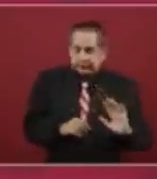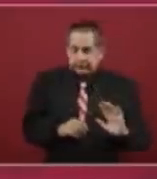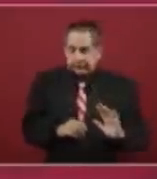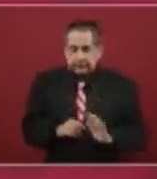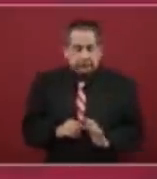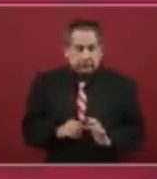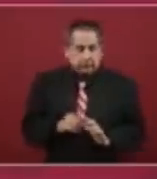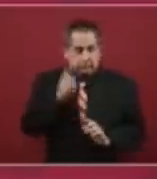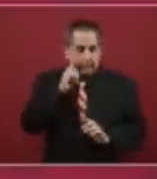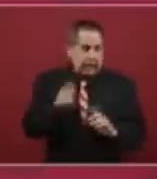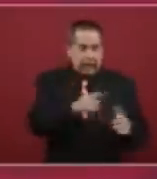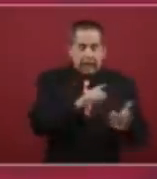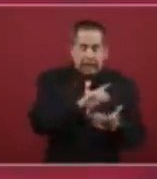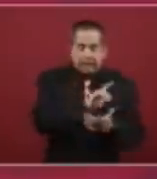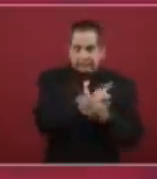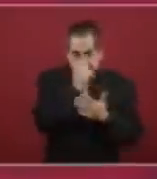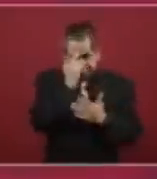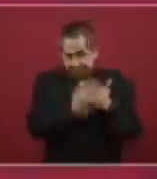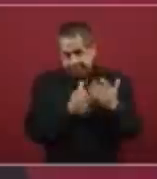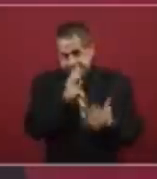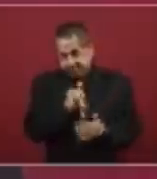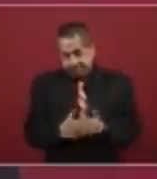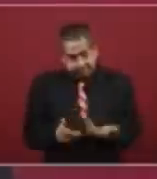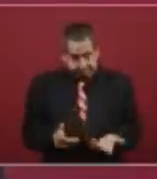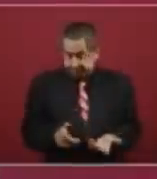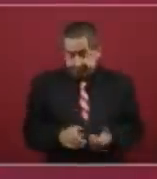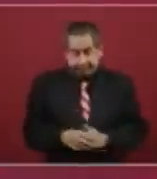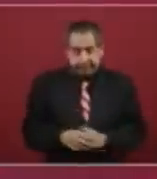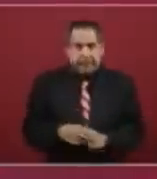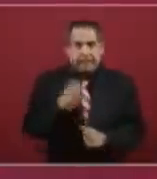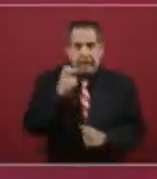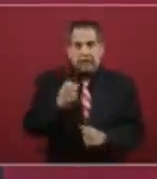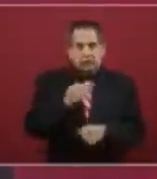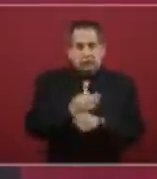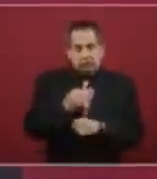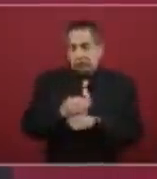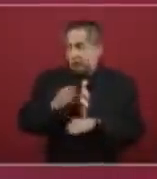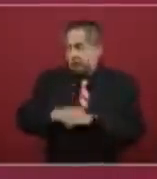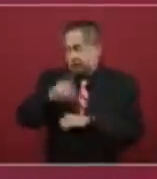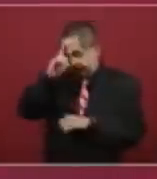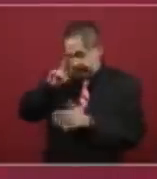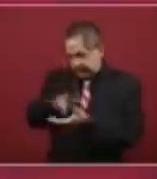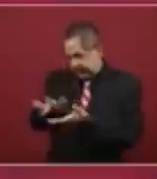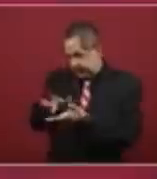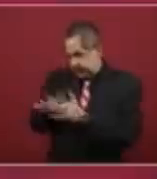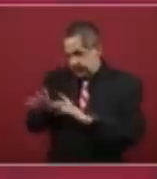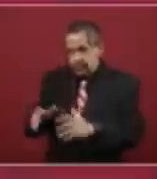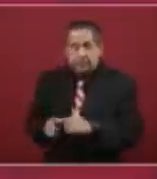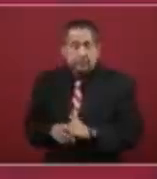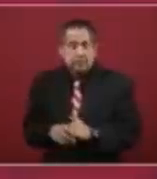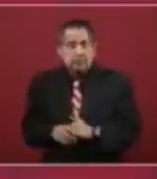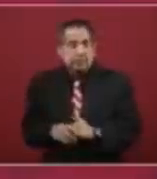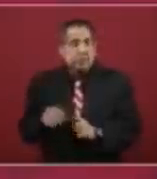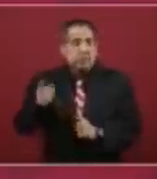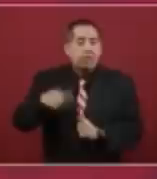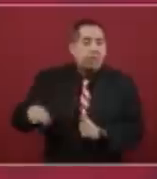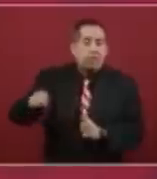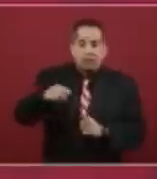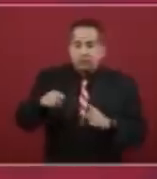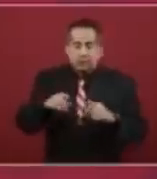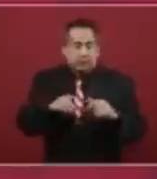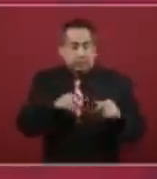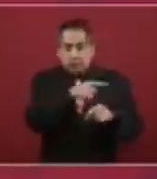para una actividad ilícita. Entonces, esto nos facilita mucho porque ya se quedan los